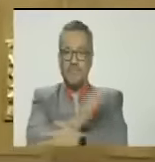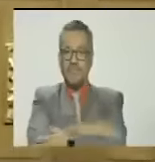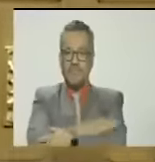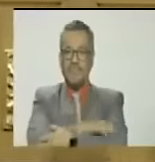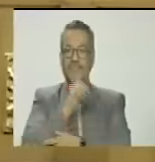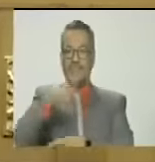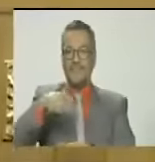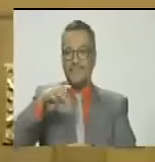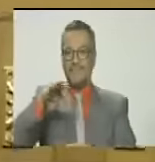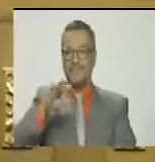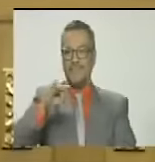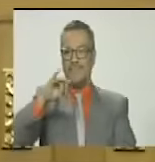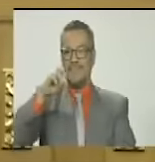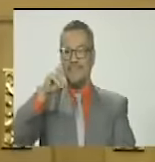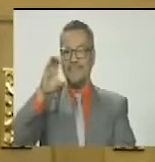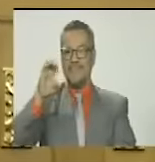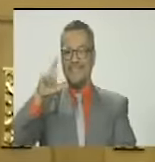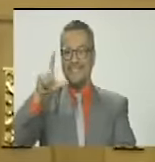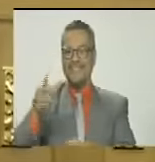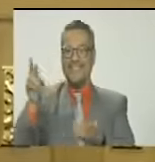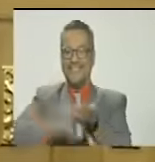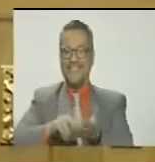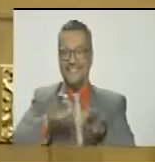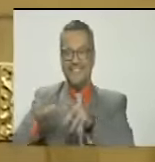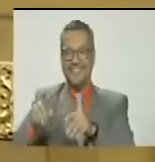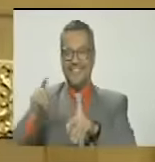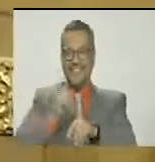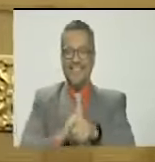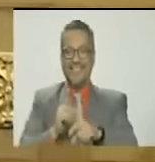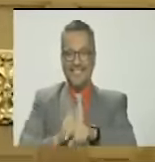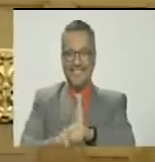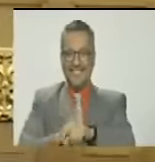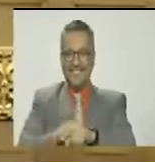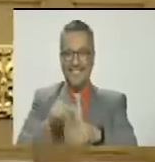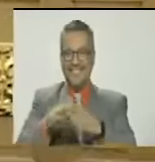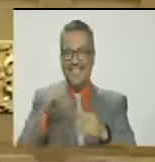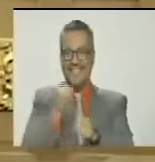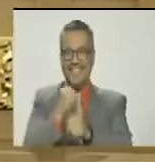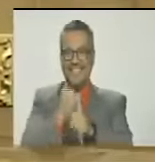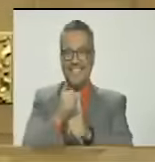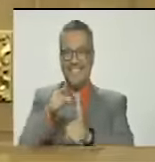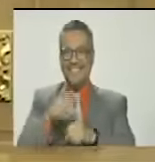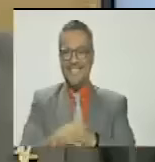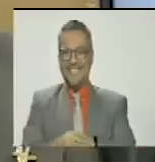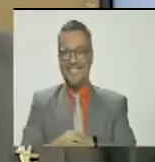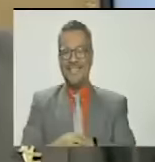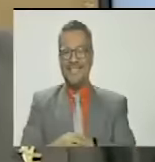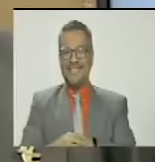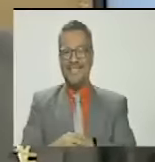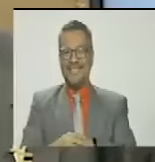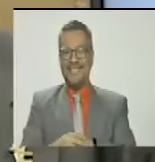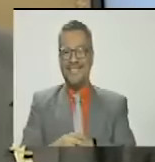Felicitamos también a Fidel, ¿vale? Porque ahora es secretario otra vez, tiene tiempo que no ejerció esa función.